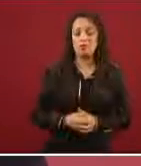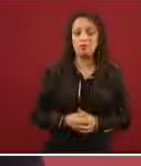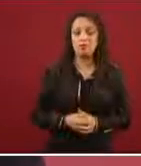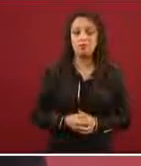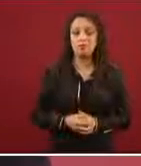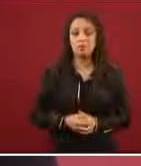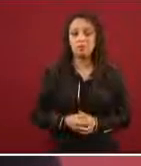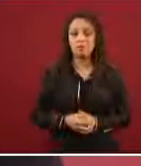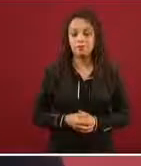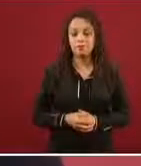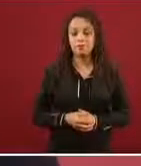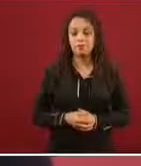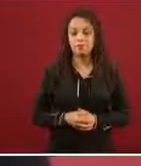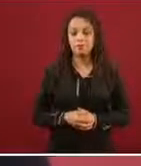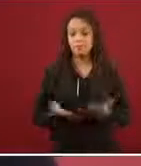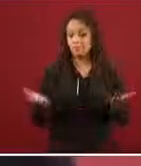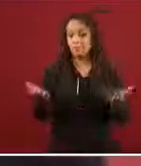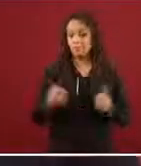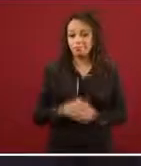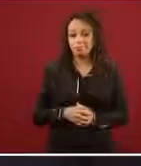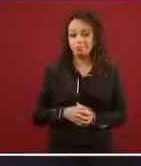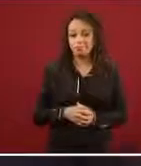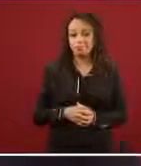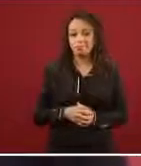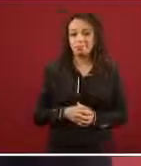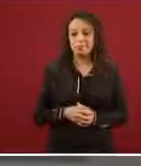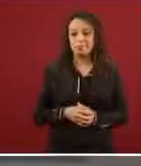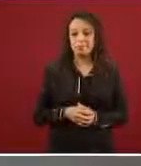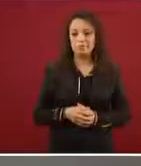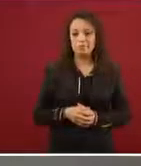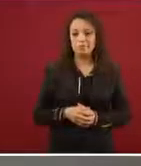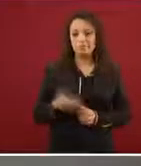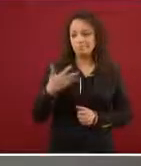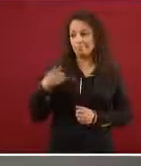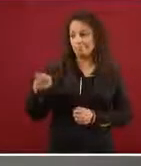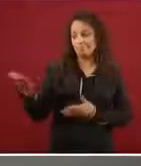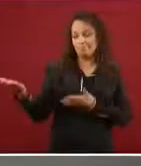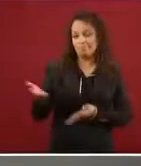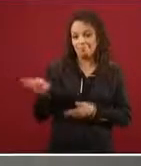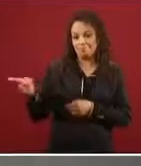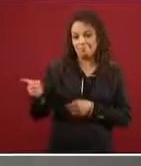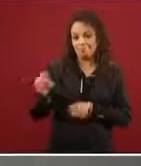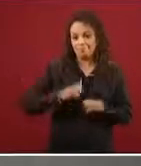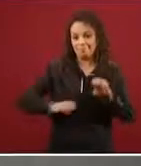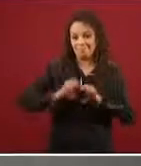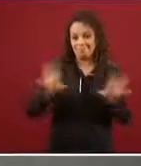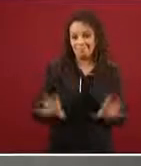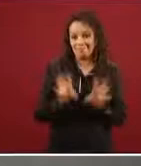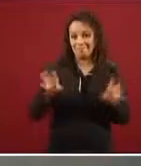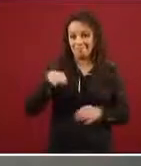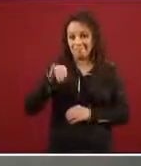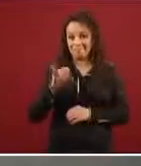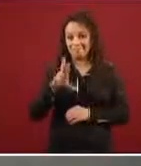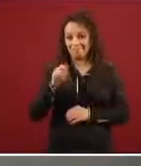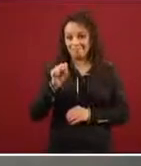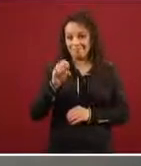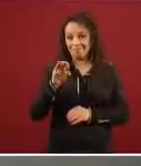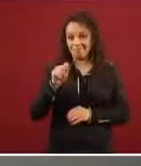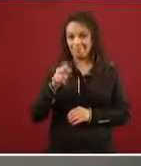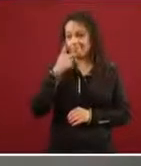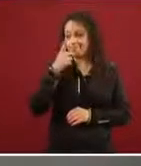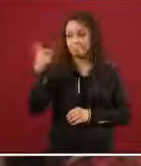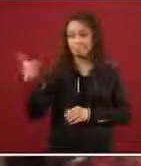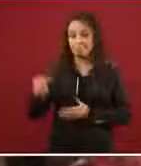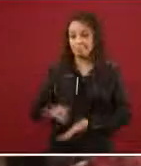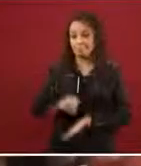¿Cuánto? Bueno, aquí viene Microsoft a decirnos que van a invertir